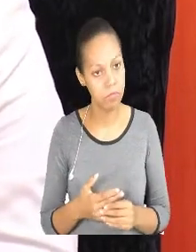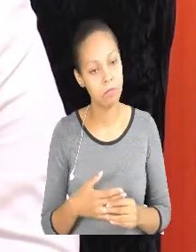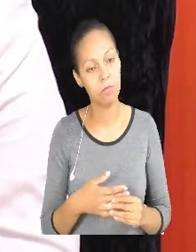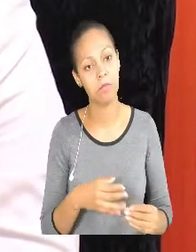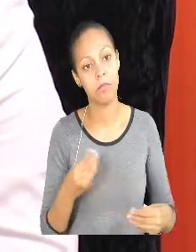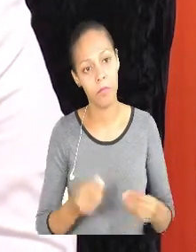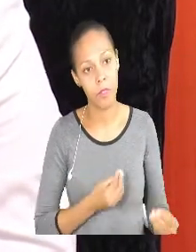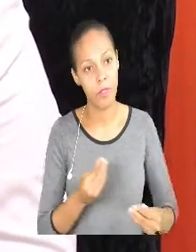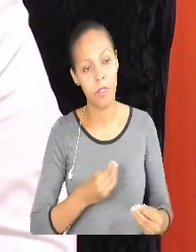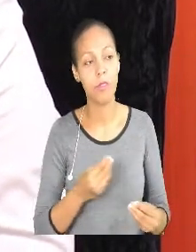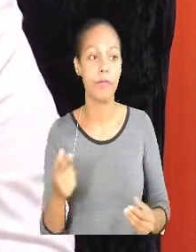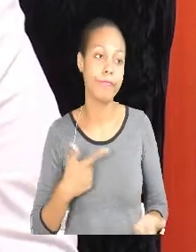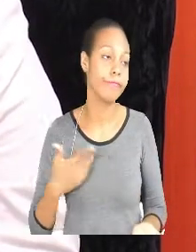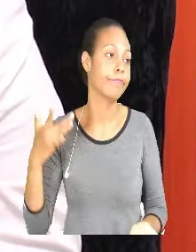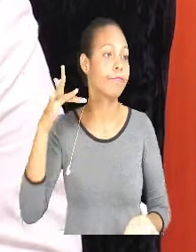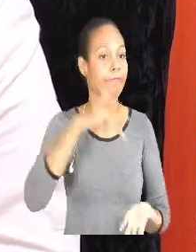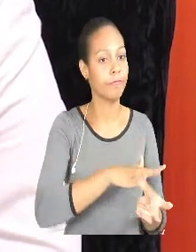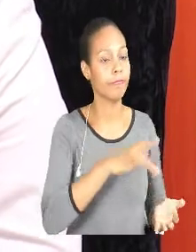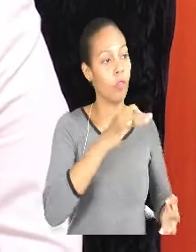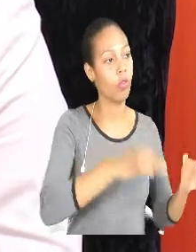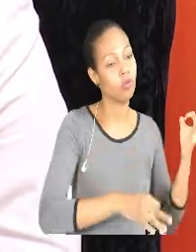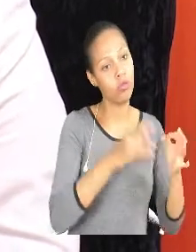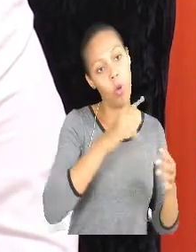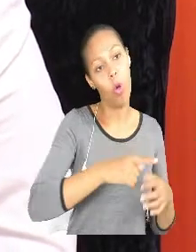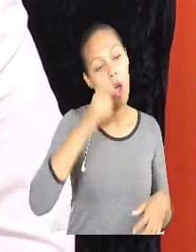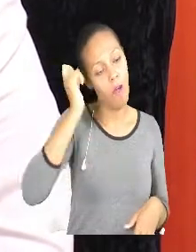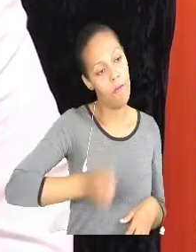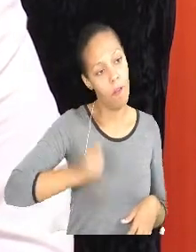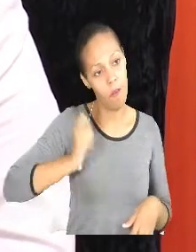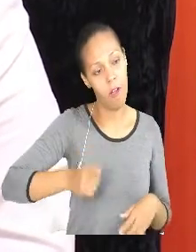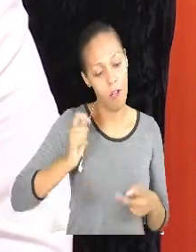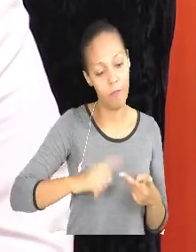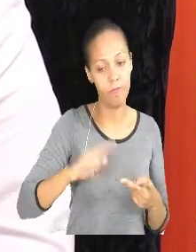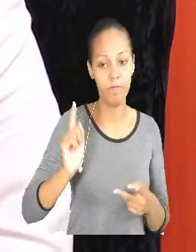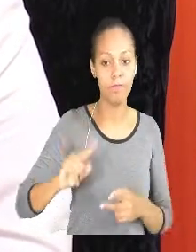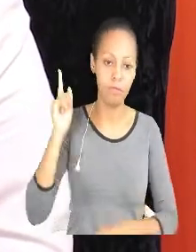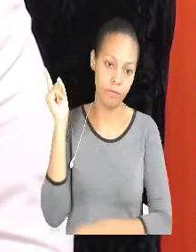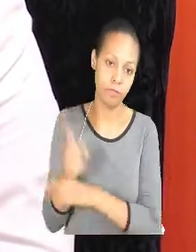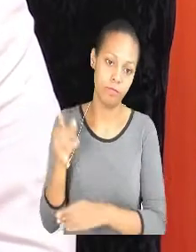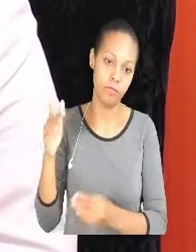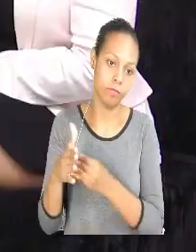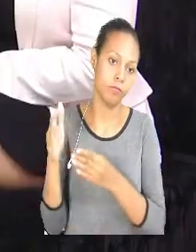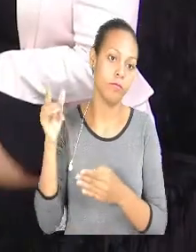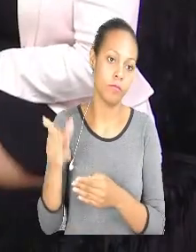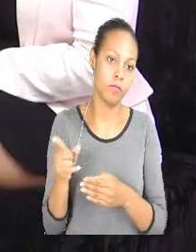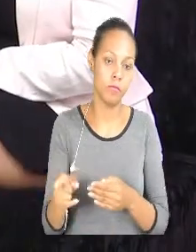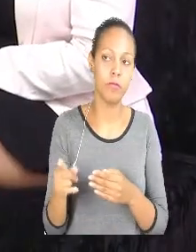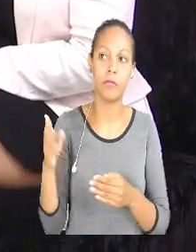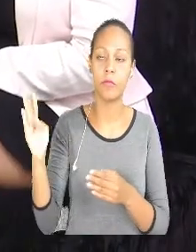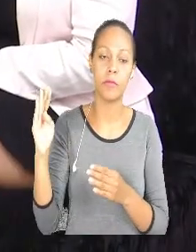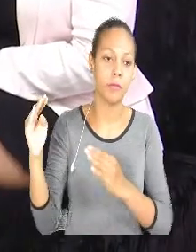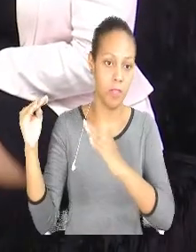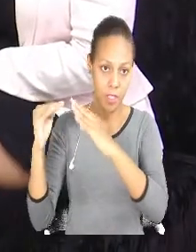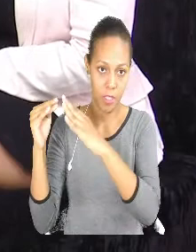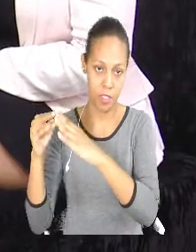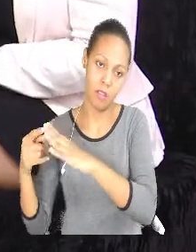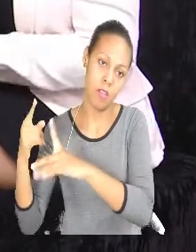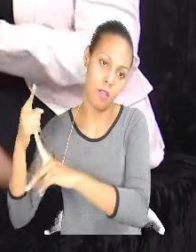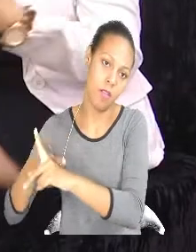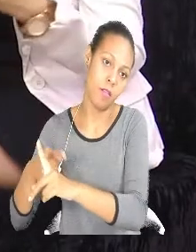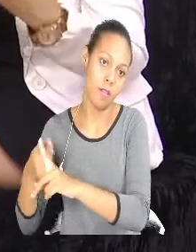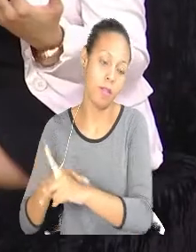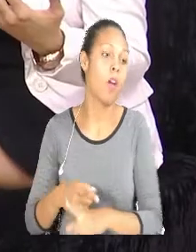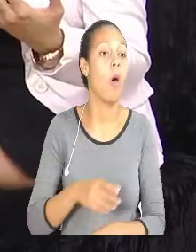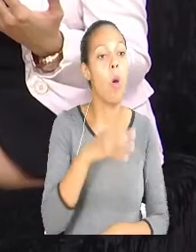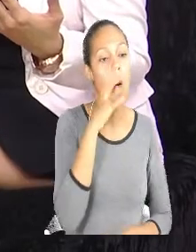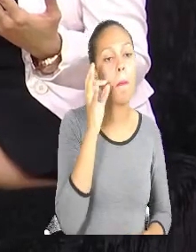que acudir a la jurisdicción, contratar un abogado y presentar una demanda de restitución de inmueble arrendado, en donde ya el juez va a